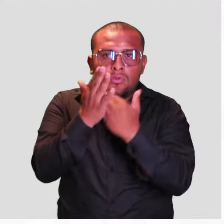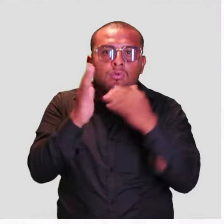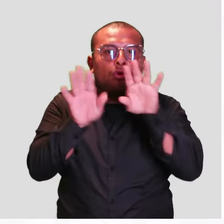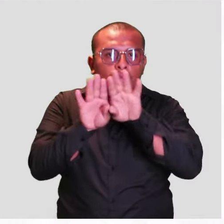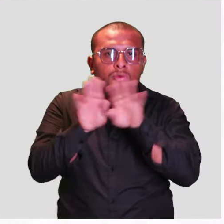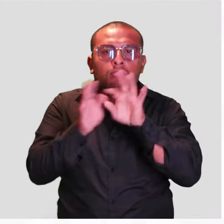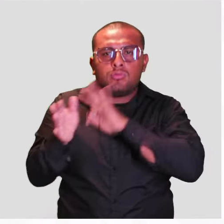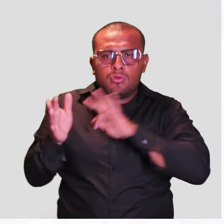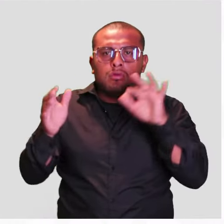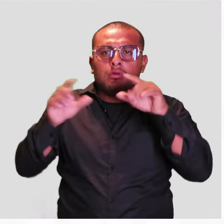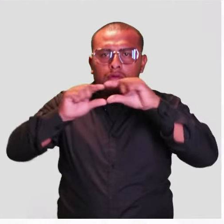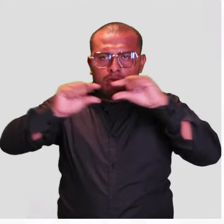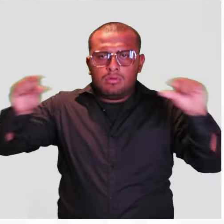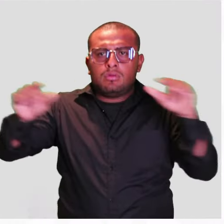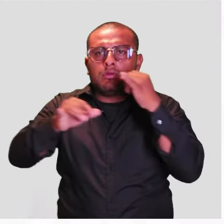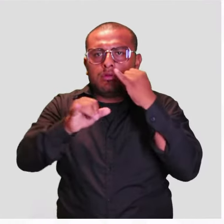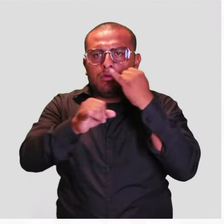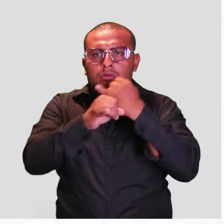en la página